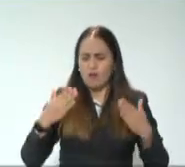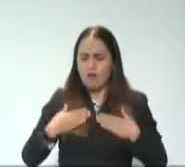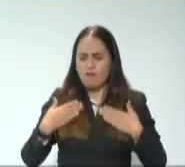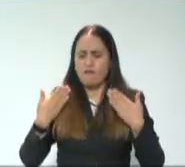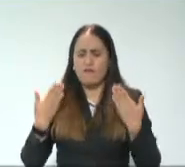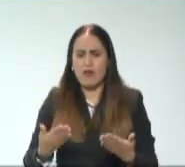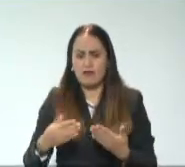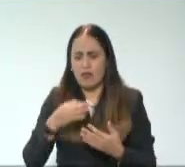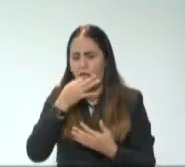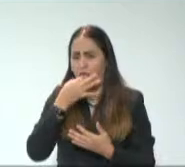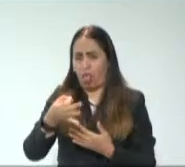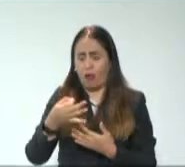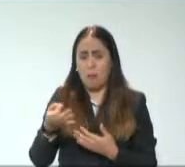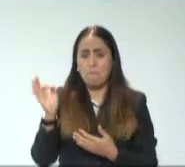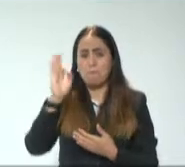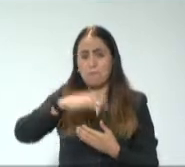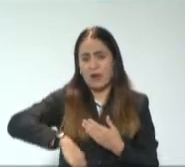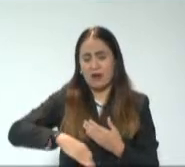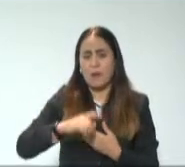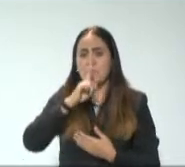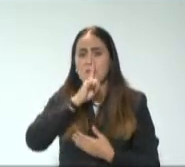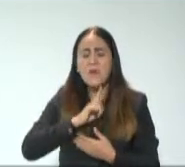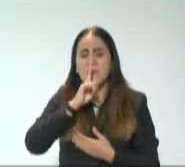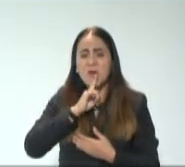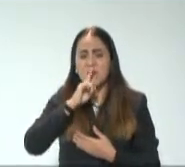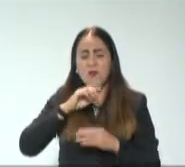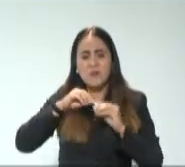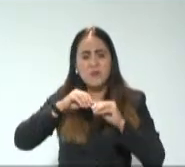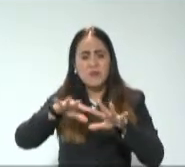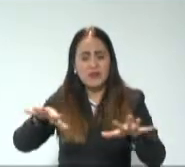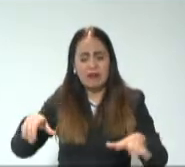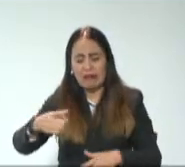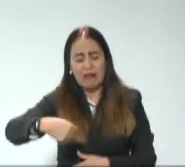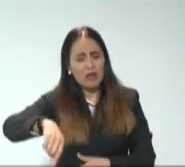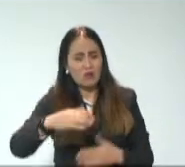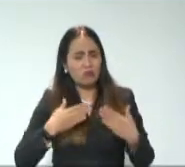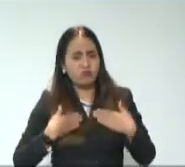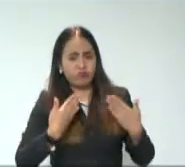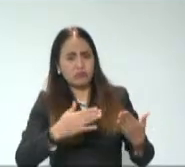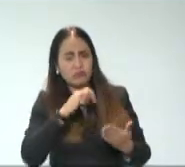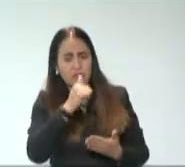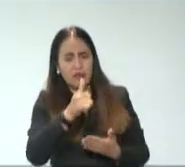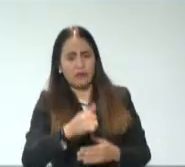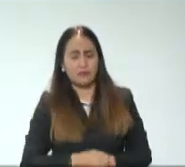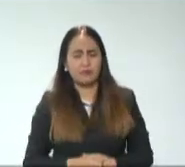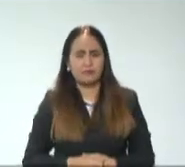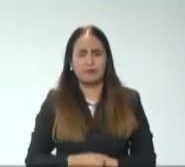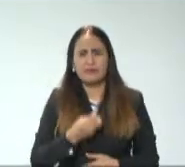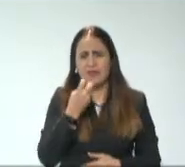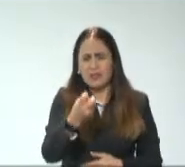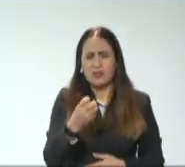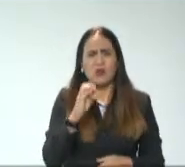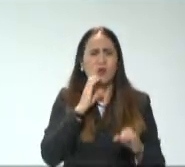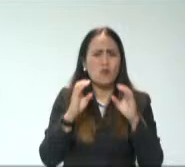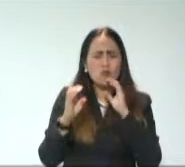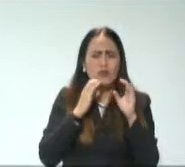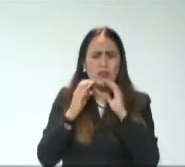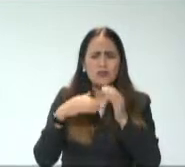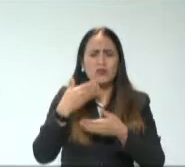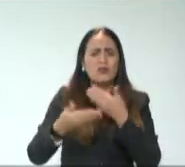en el campo de la salud pública lo podemos documentar partiendo de un supuesto erróneo de comunicación de